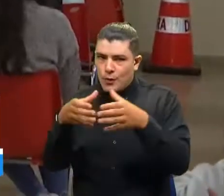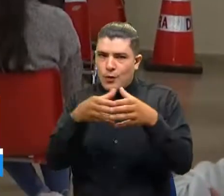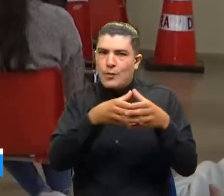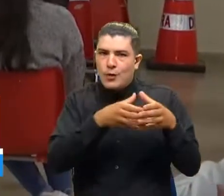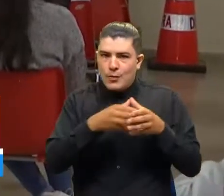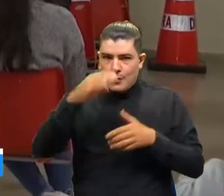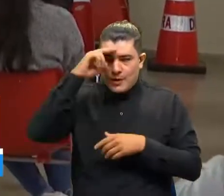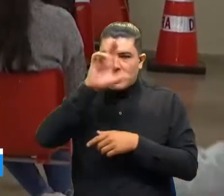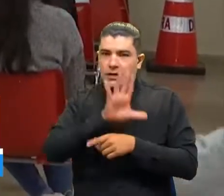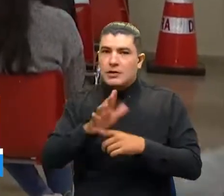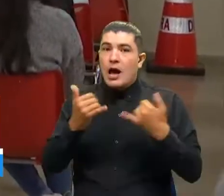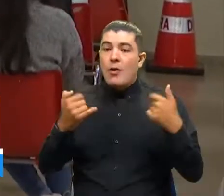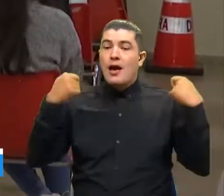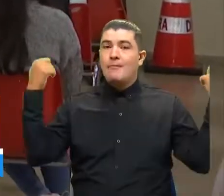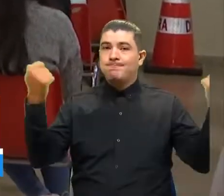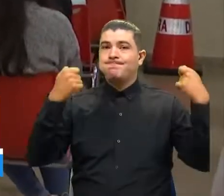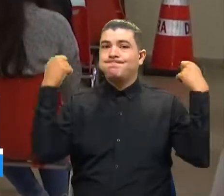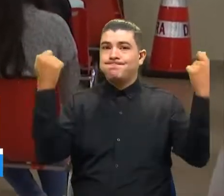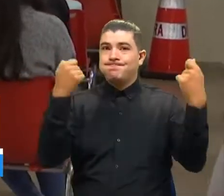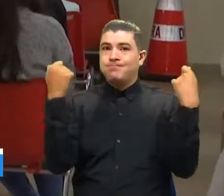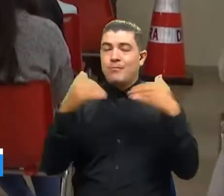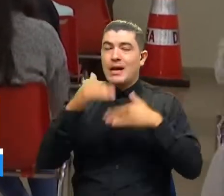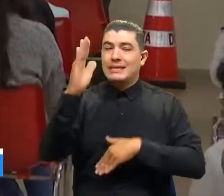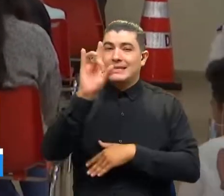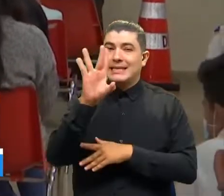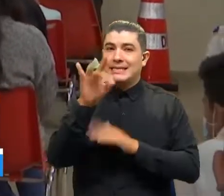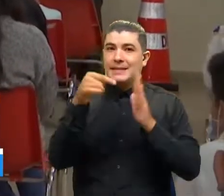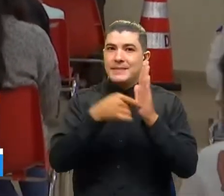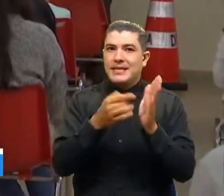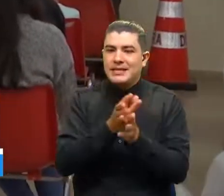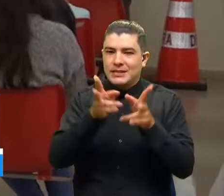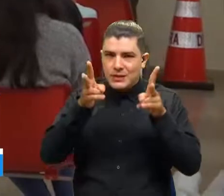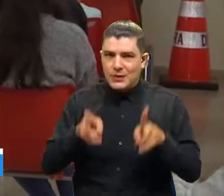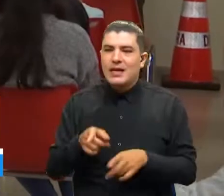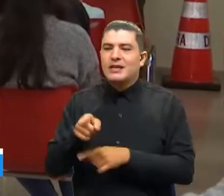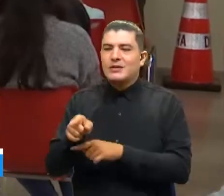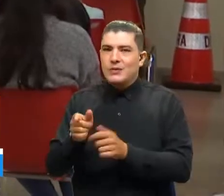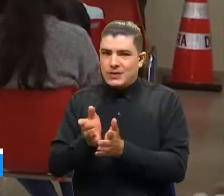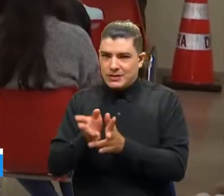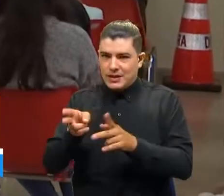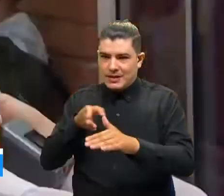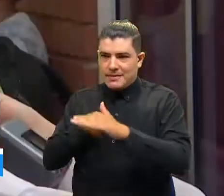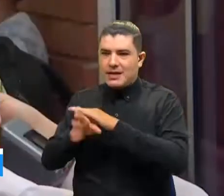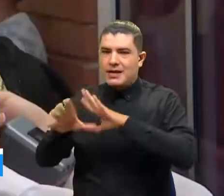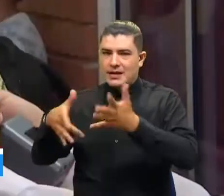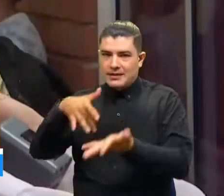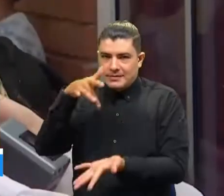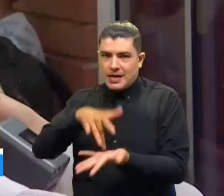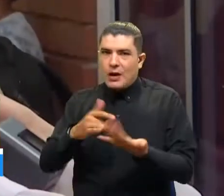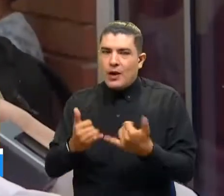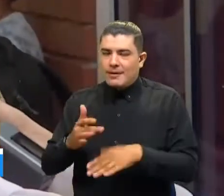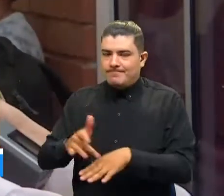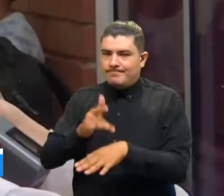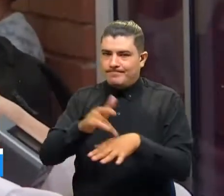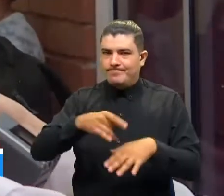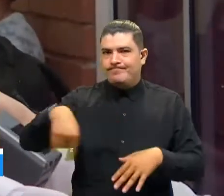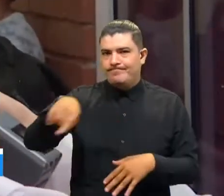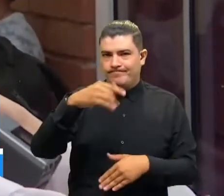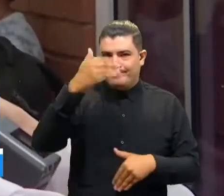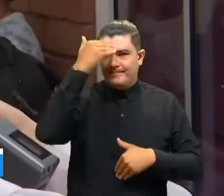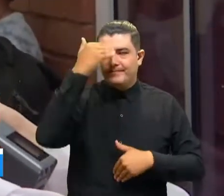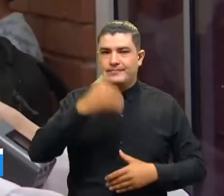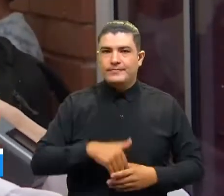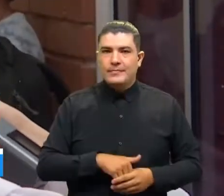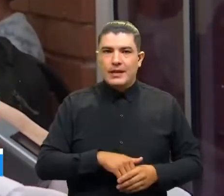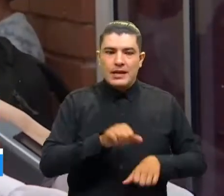de seguridad a los más de 15 mil estudiantes de este sector educativo nuestras bicicletas nuestras